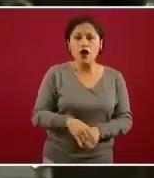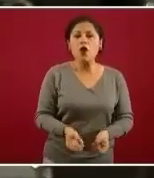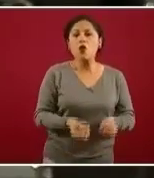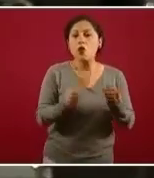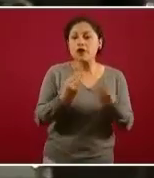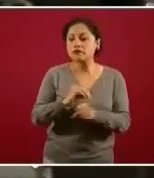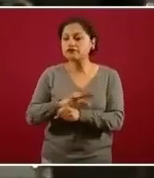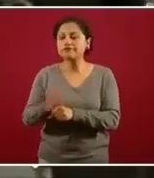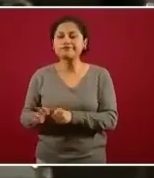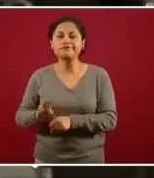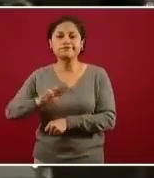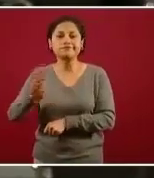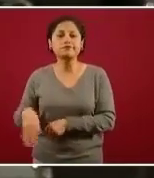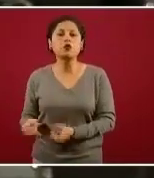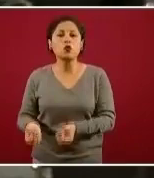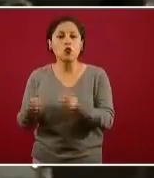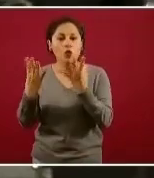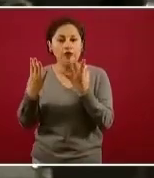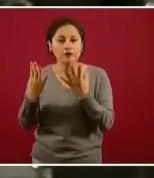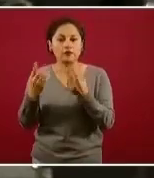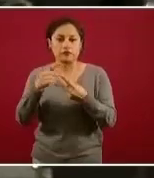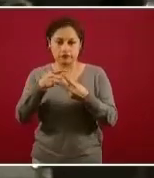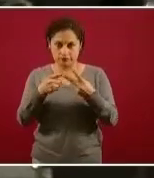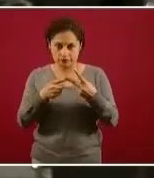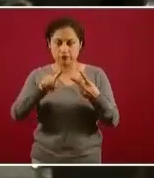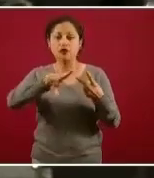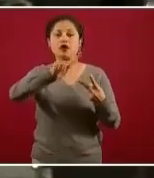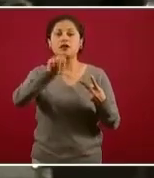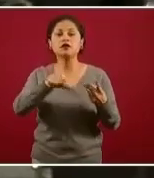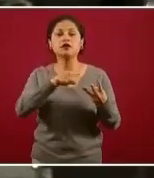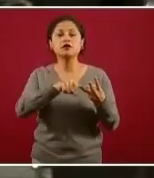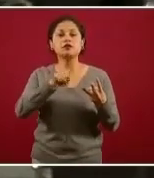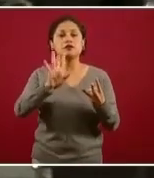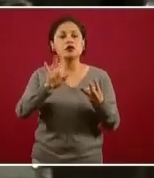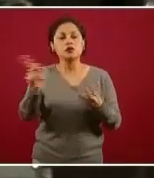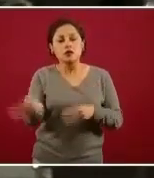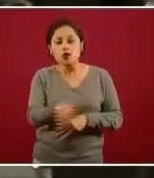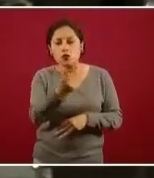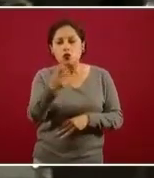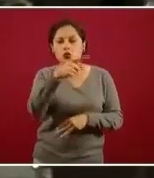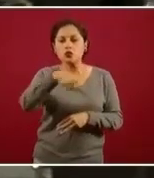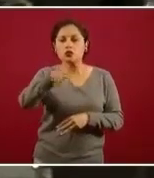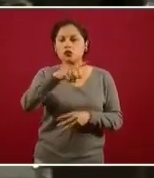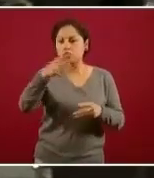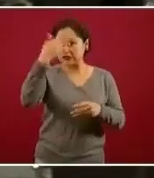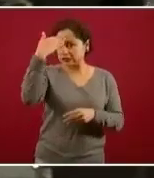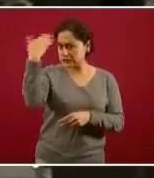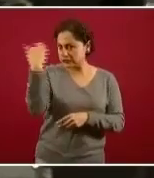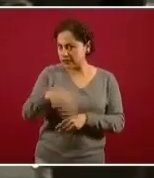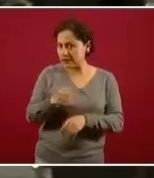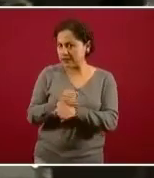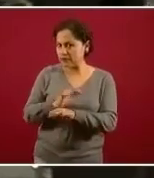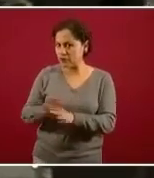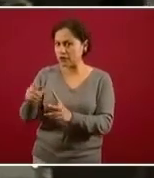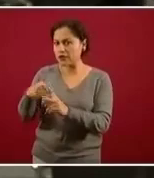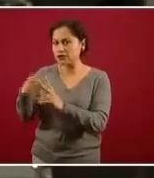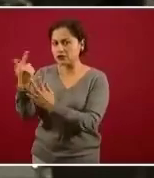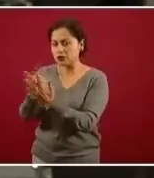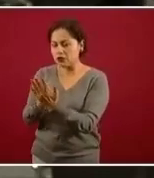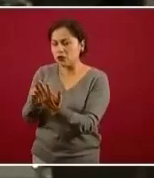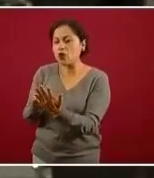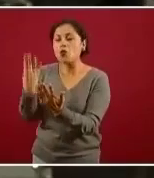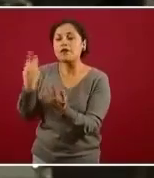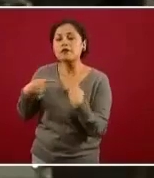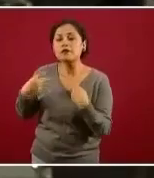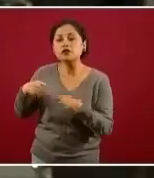sería si se tiene la certeza de que las muertes que le han reportado o que les han reportado por neumonía no son realmente por COVID, y en qué